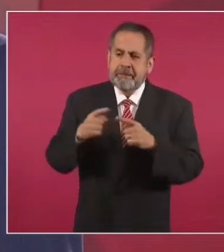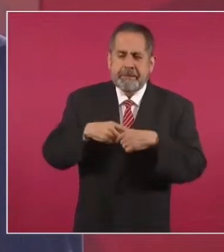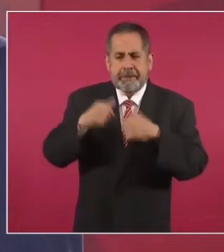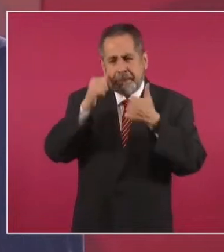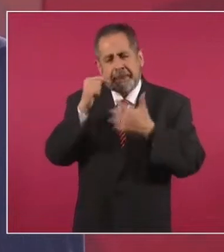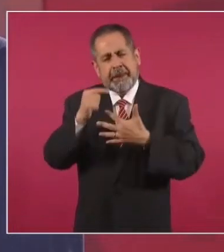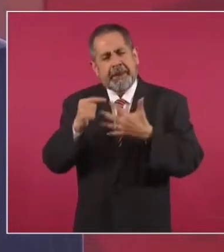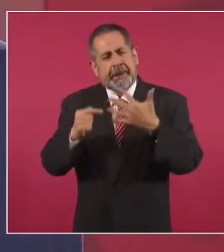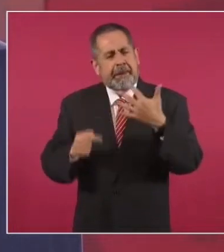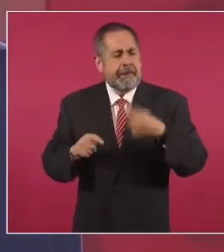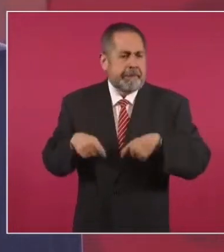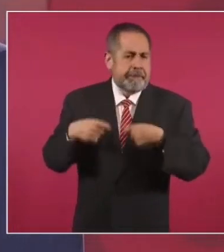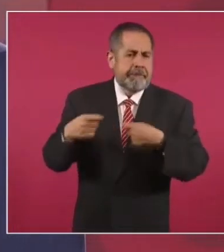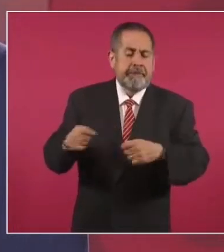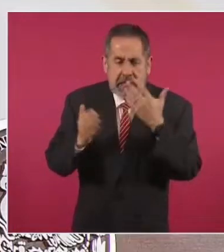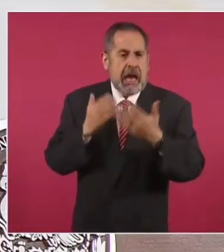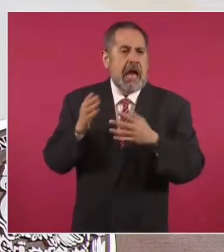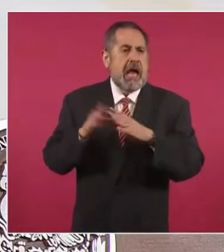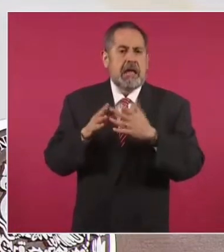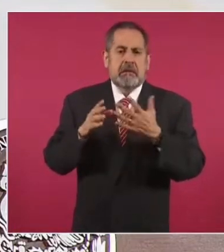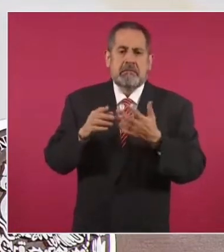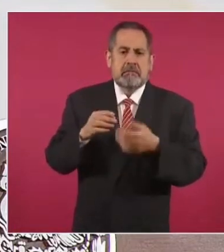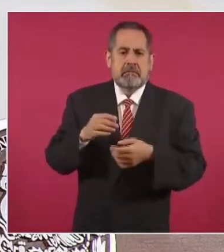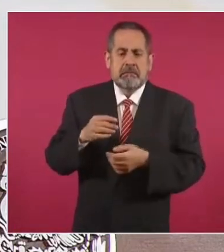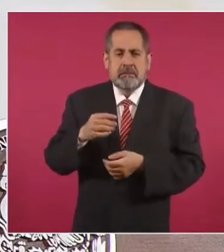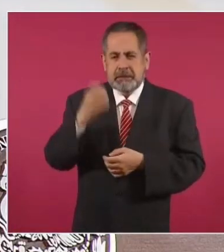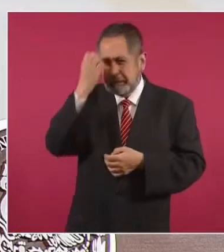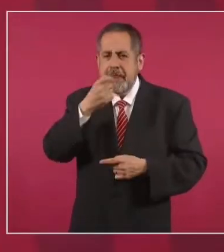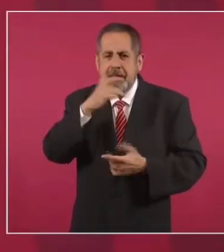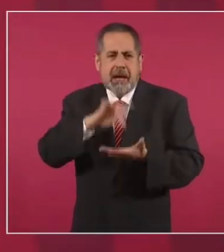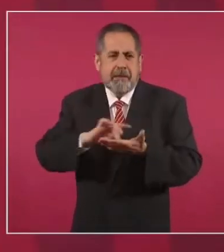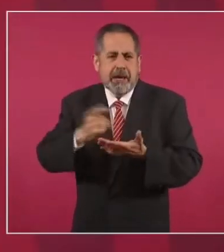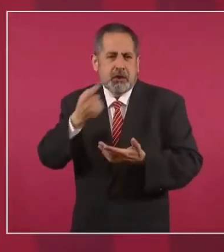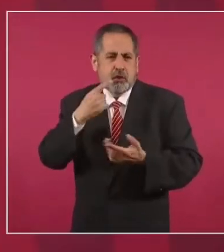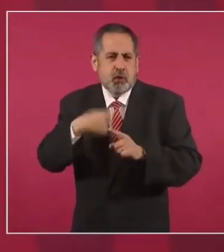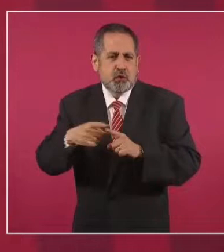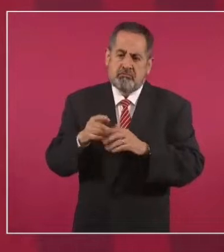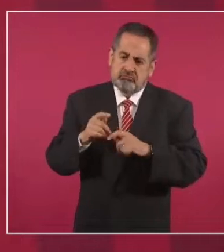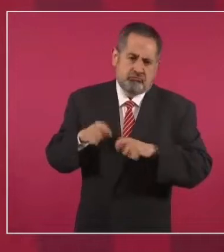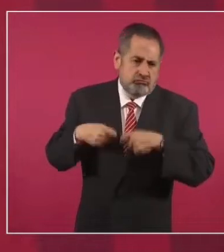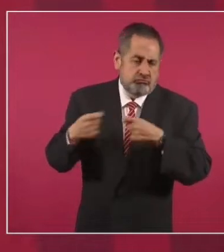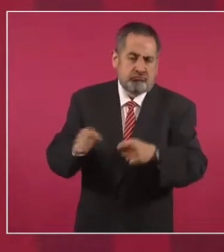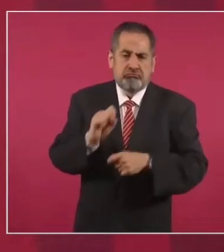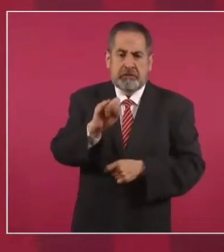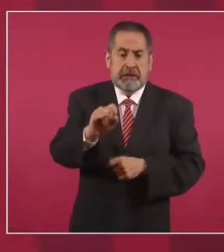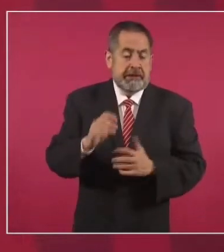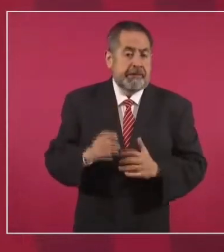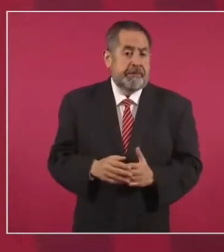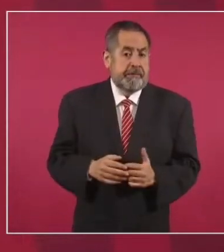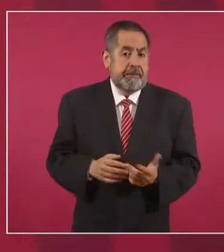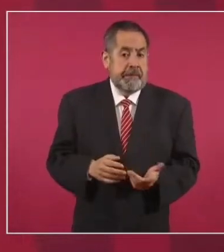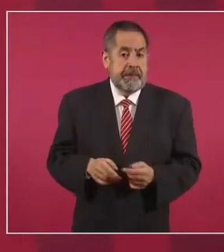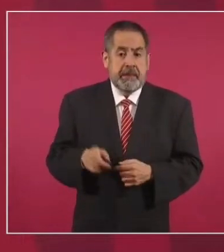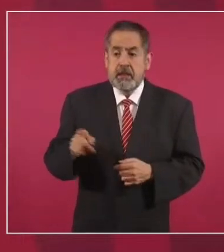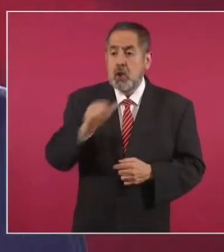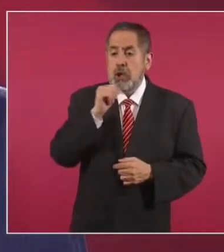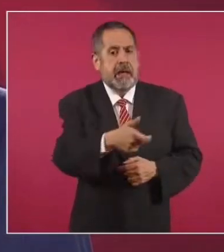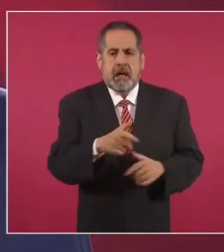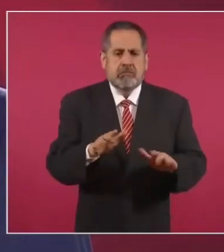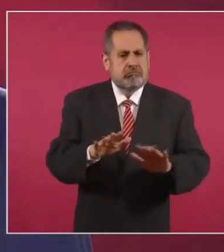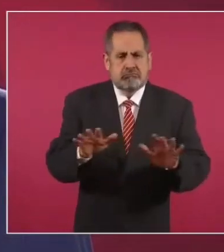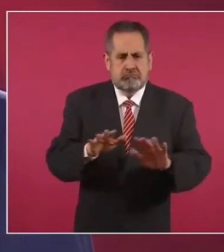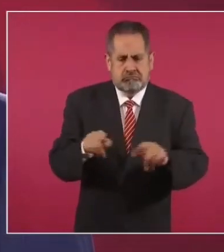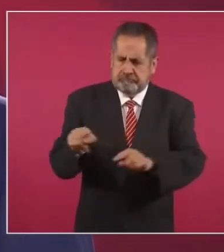atenciones, estudios, medicamentos y que no tenga que pagar